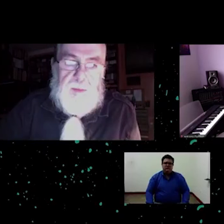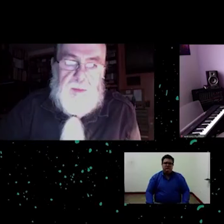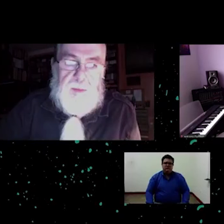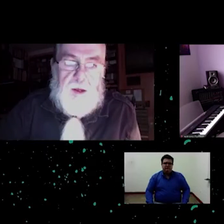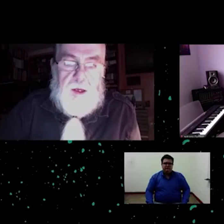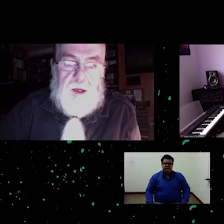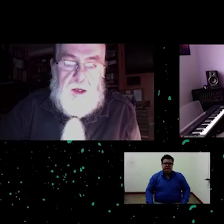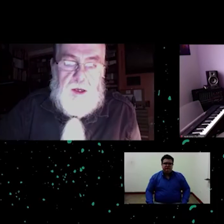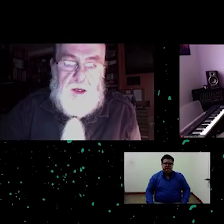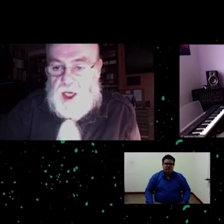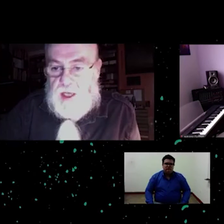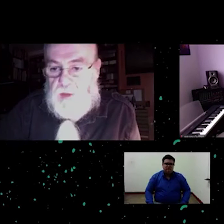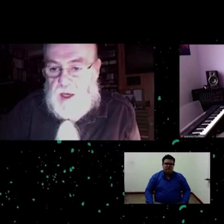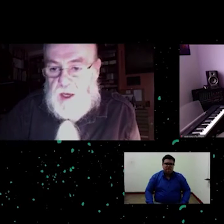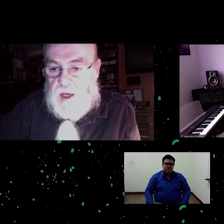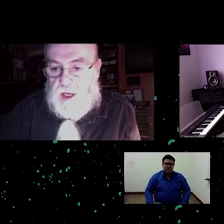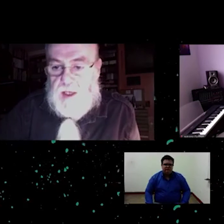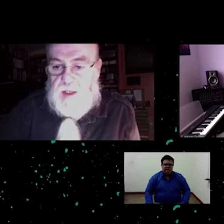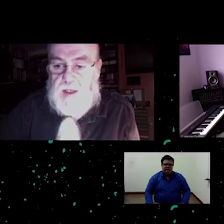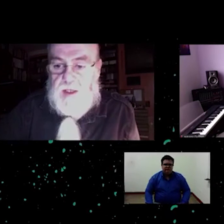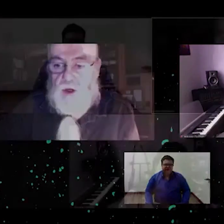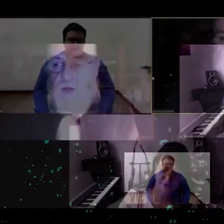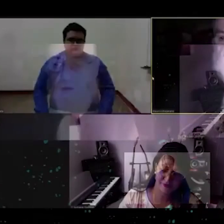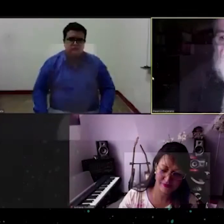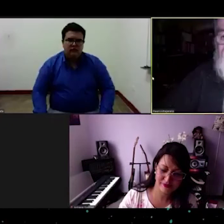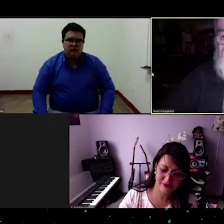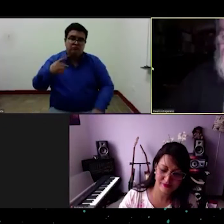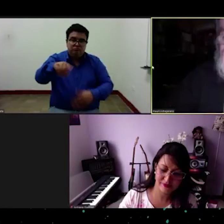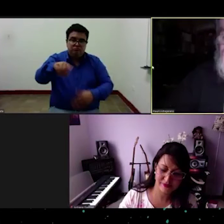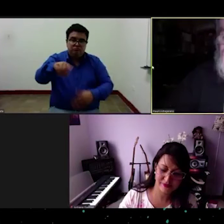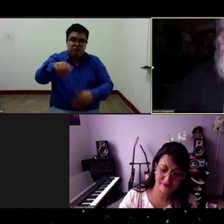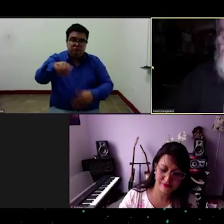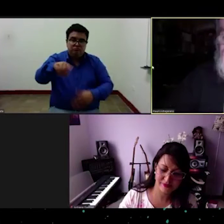y ustedes me avisarán si todo está funcionando.